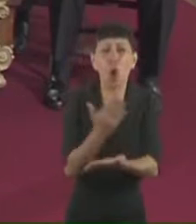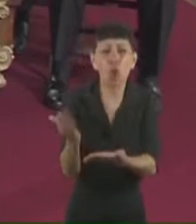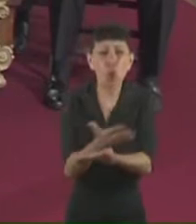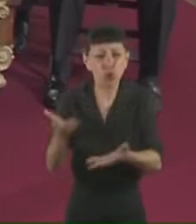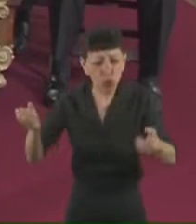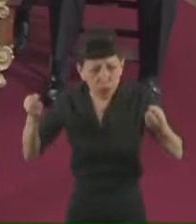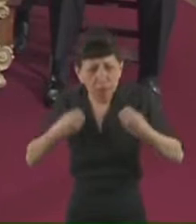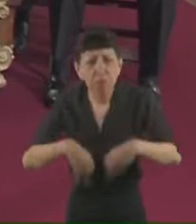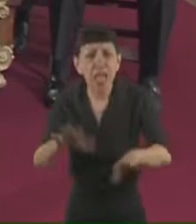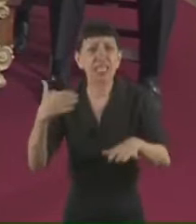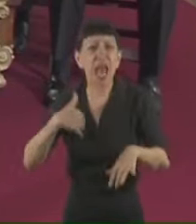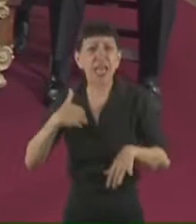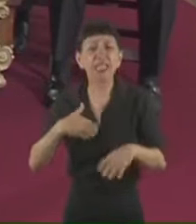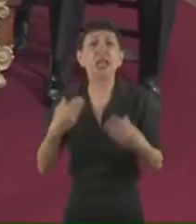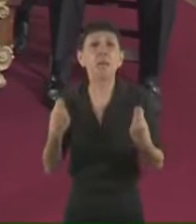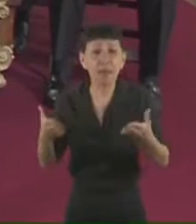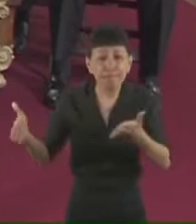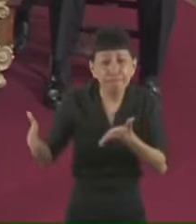transitar